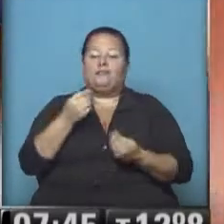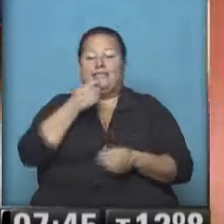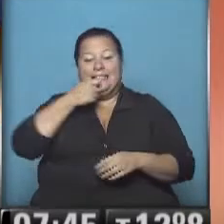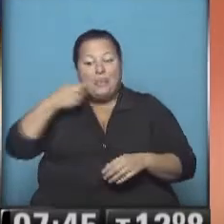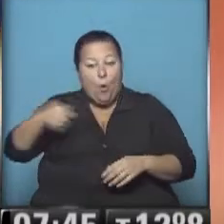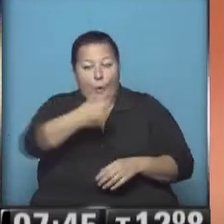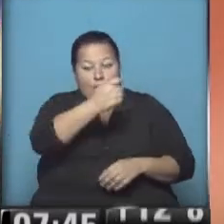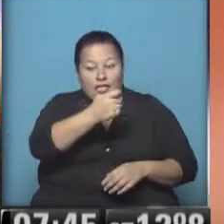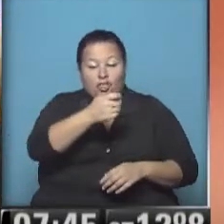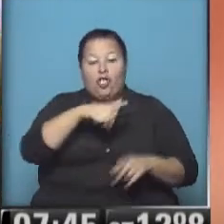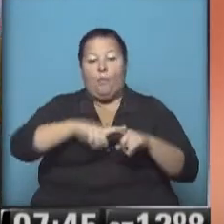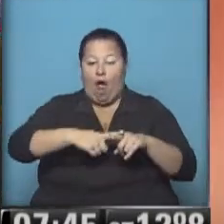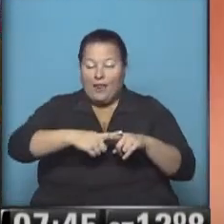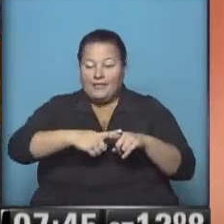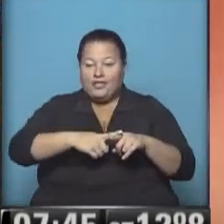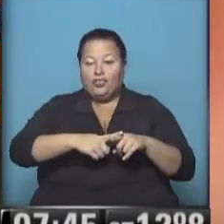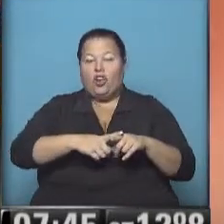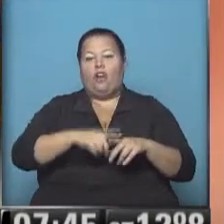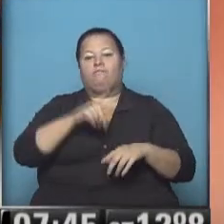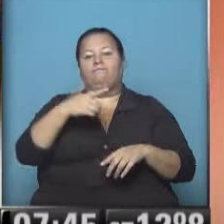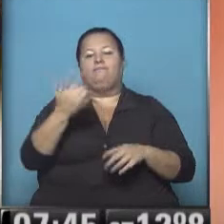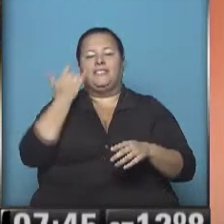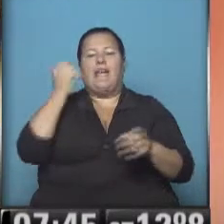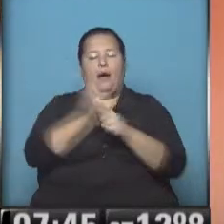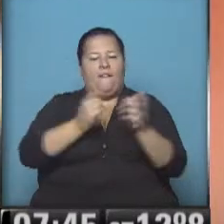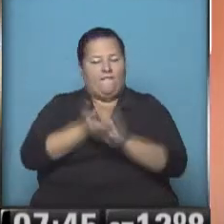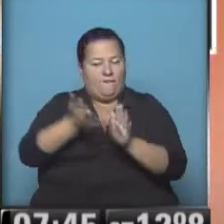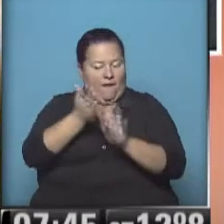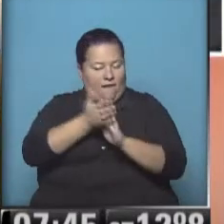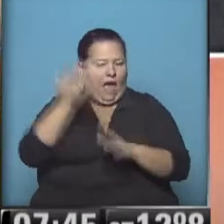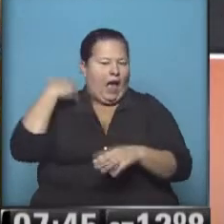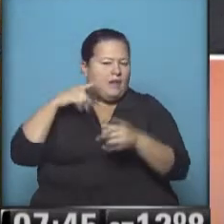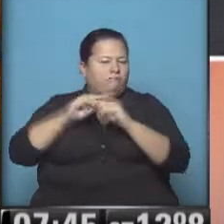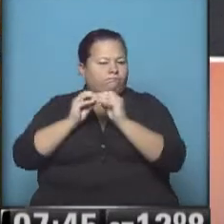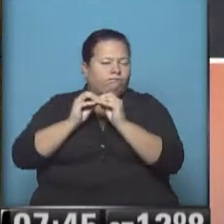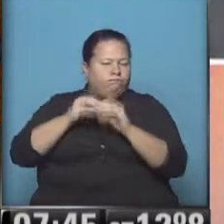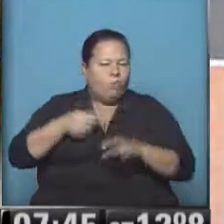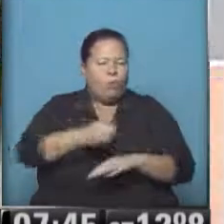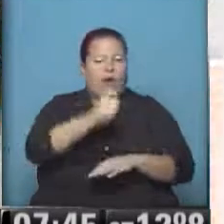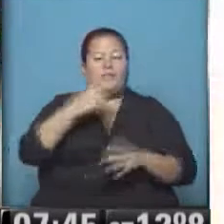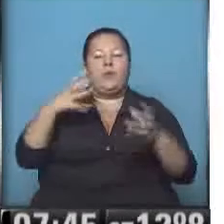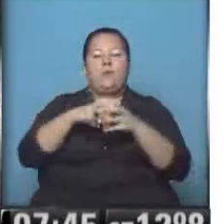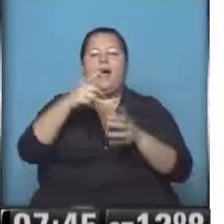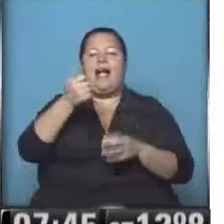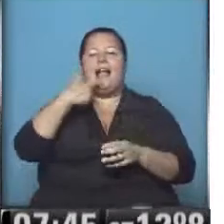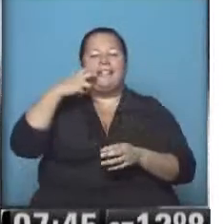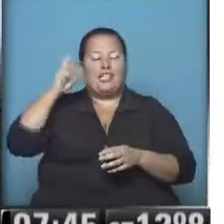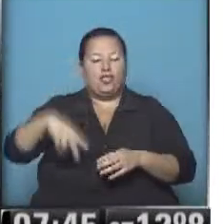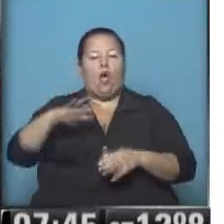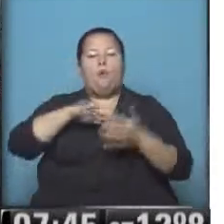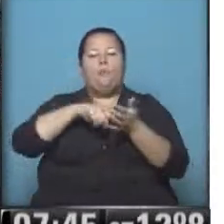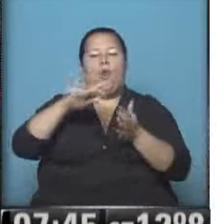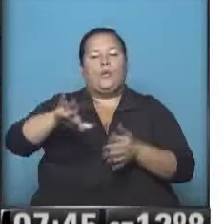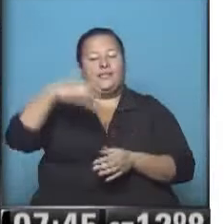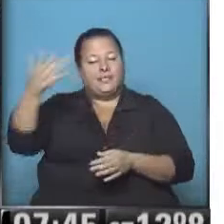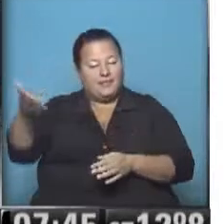juicio político que se aprobó que se viene encaminando desde hace tiempo es el juez de casación de la provincia de